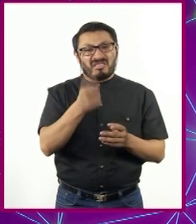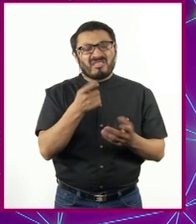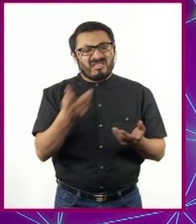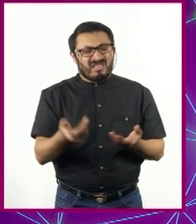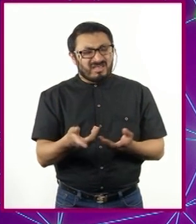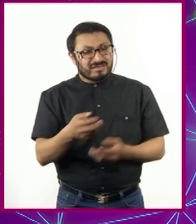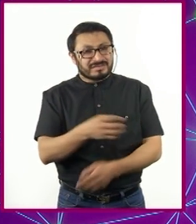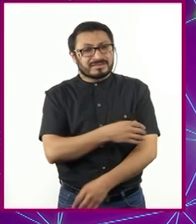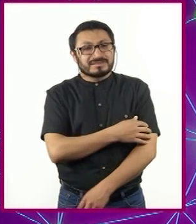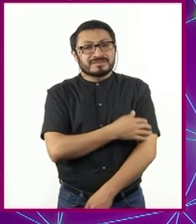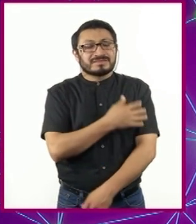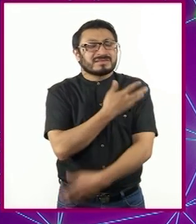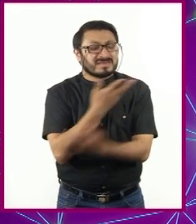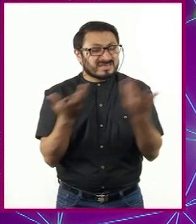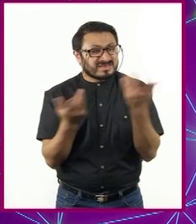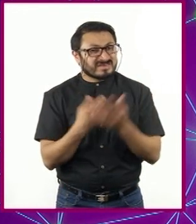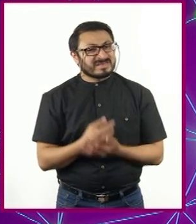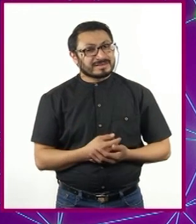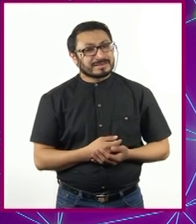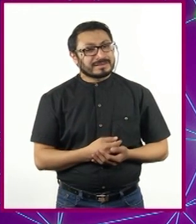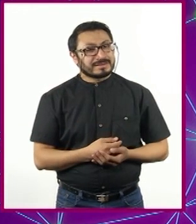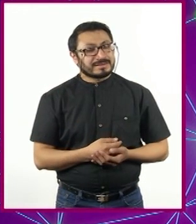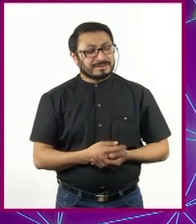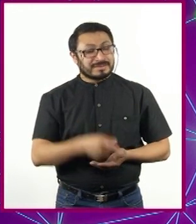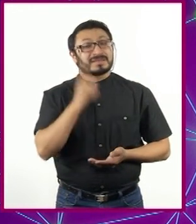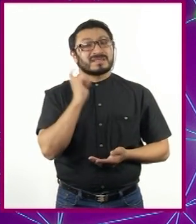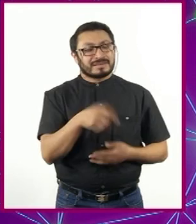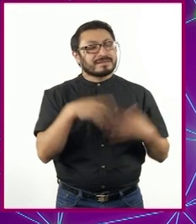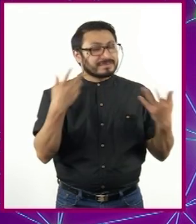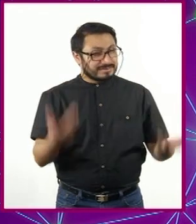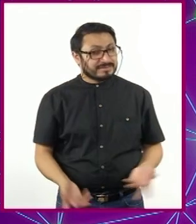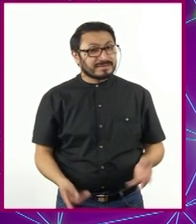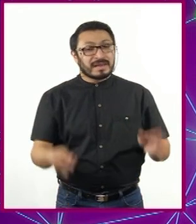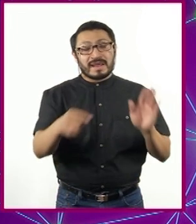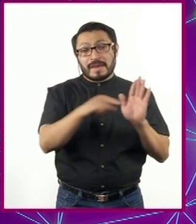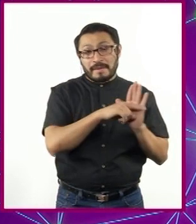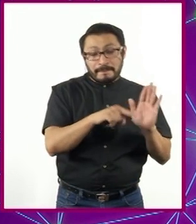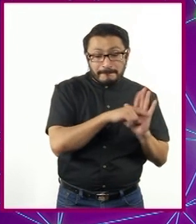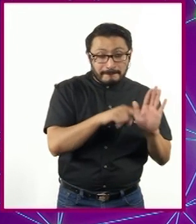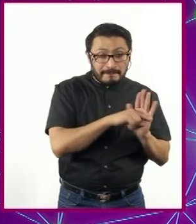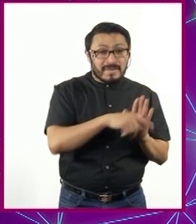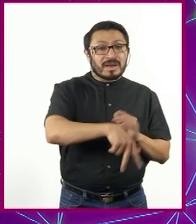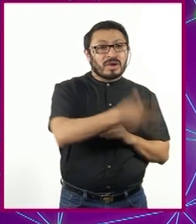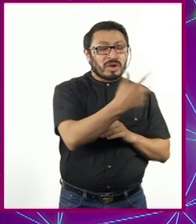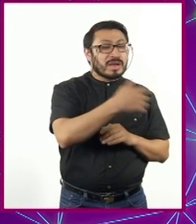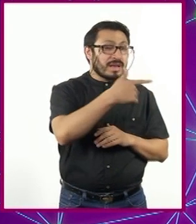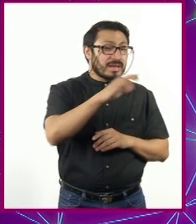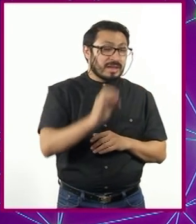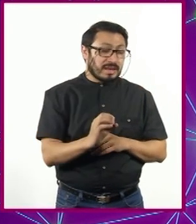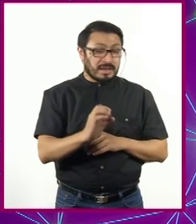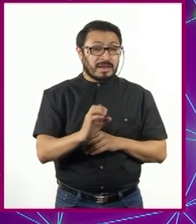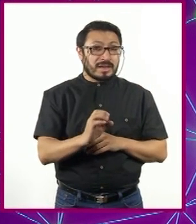significado tiene este resultado? Esto significa que de menos 13 grados centígrados a